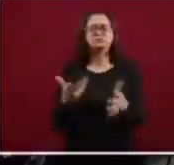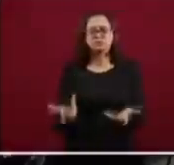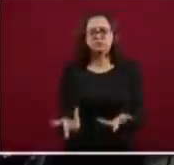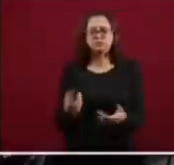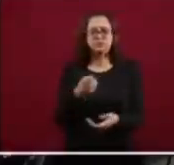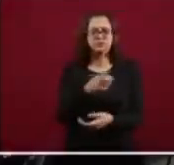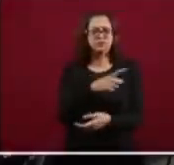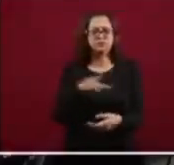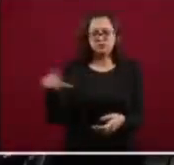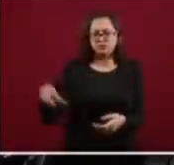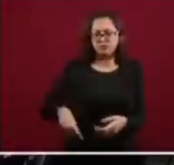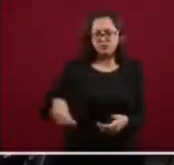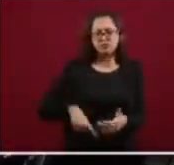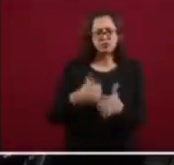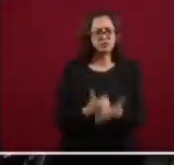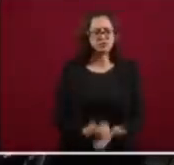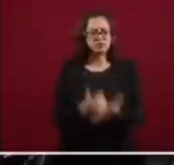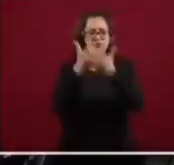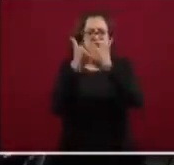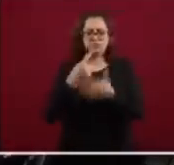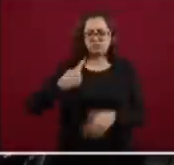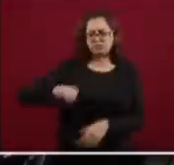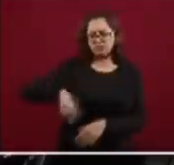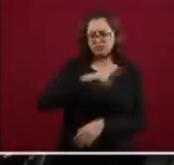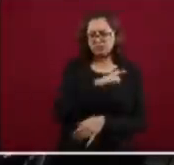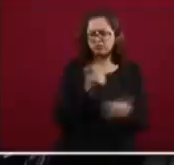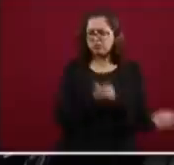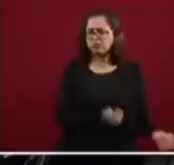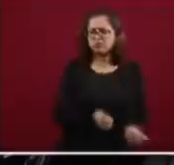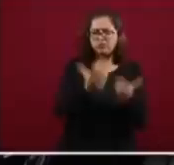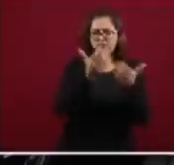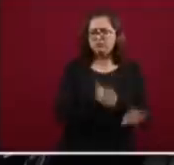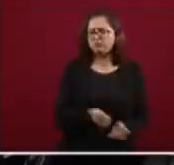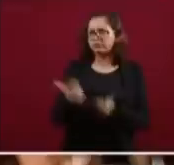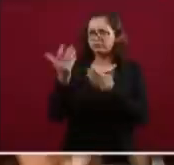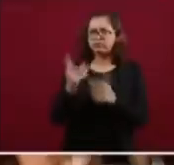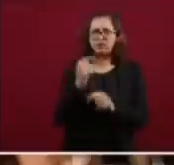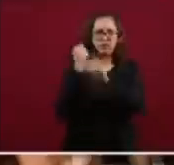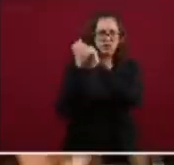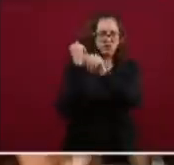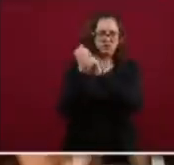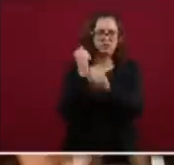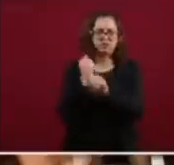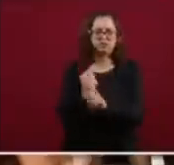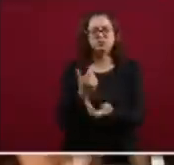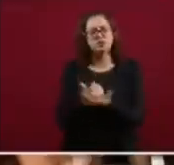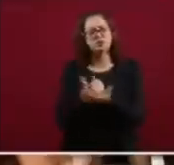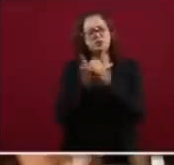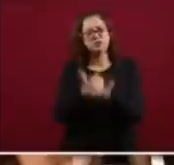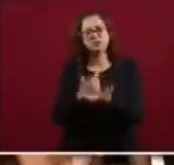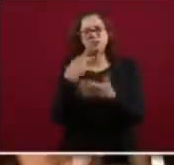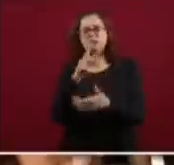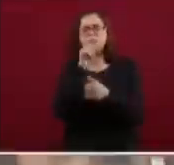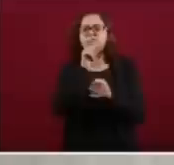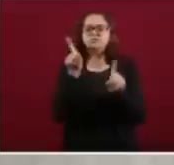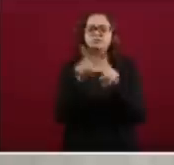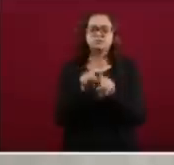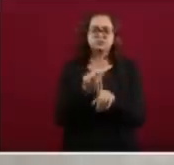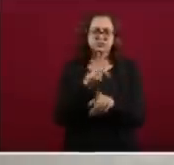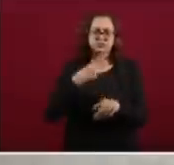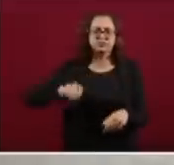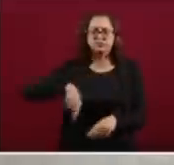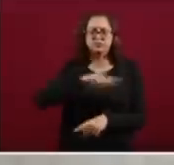facilitar el gobierno el cumplimiento de ese artículo y presidente como garantizar también la seguridad